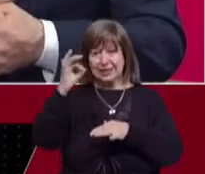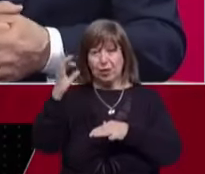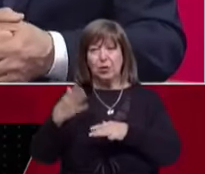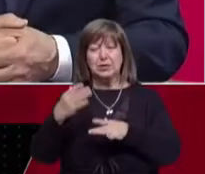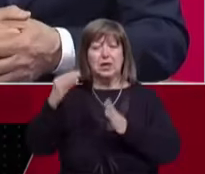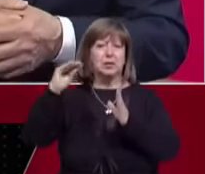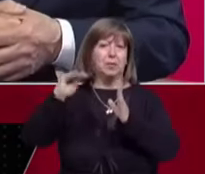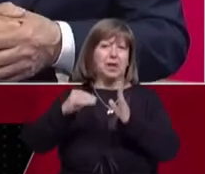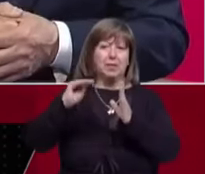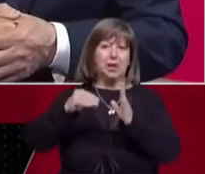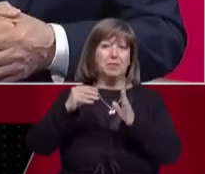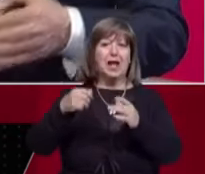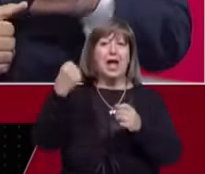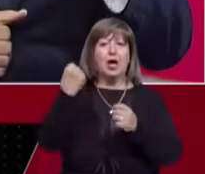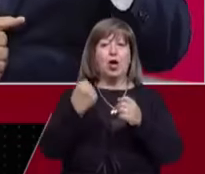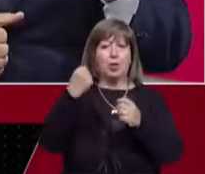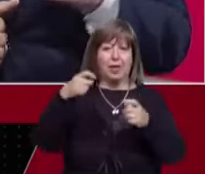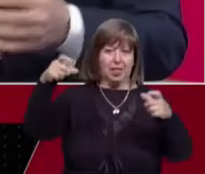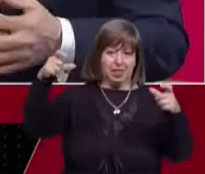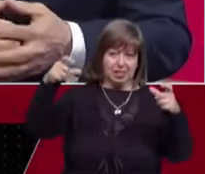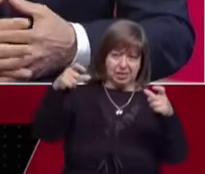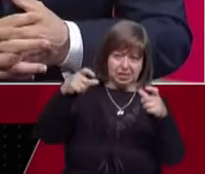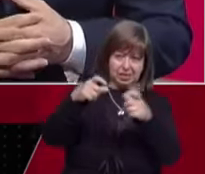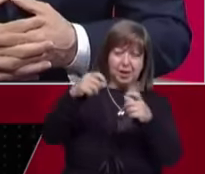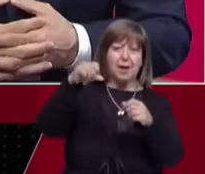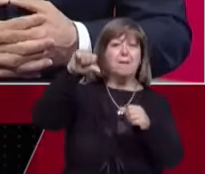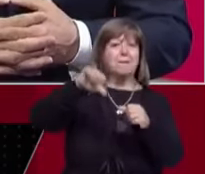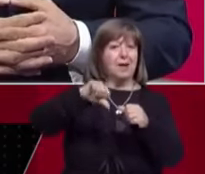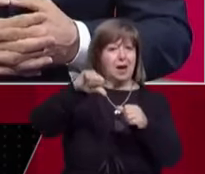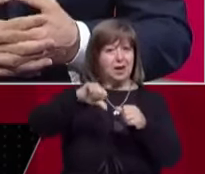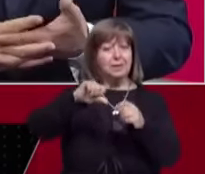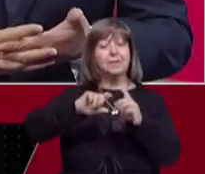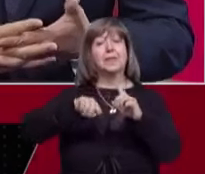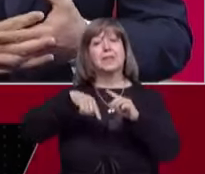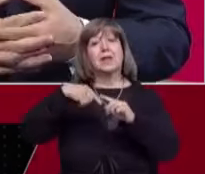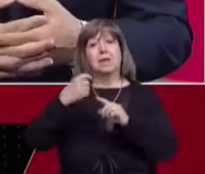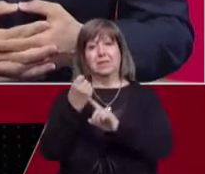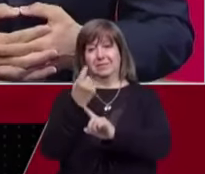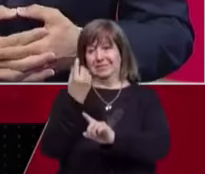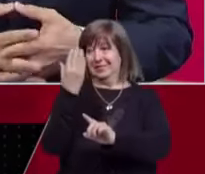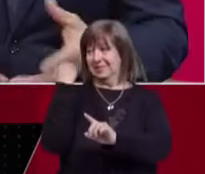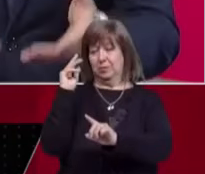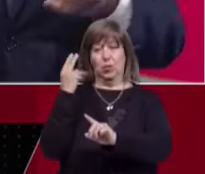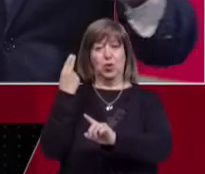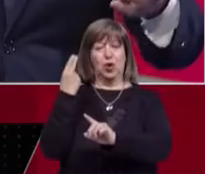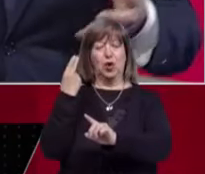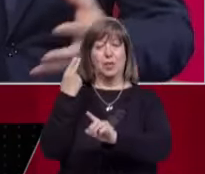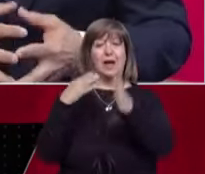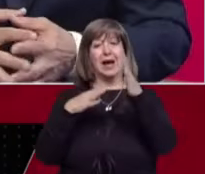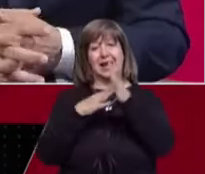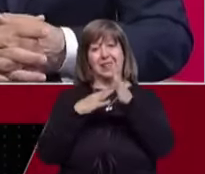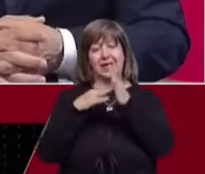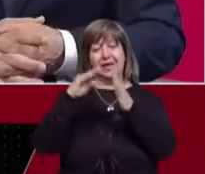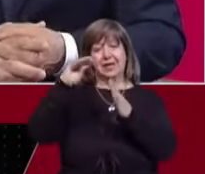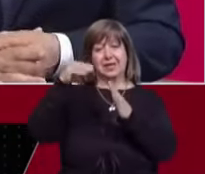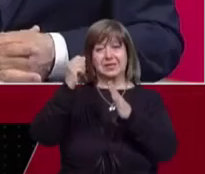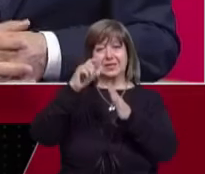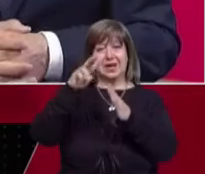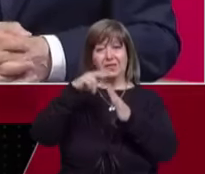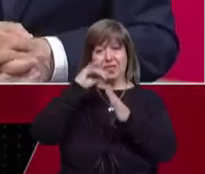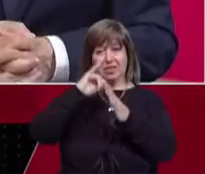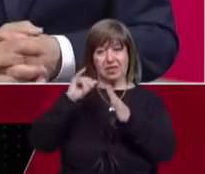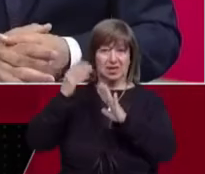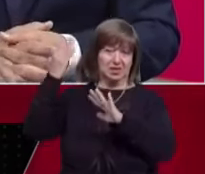este régimen. Sobre todo después de la muerte del líder, ¿no? Natural del